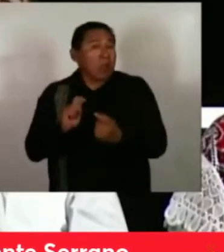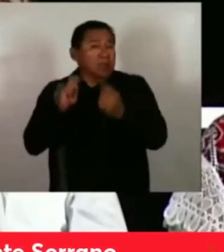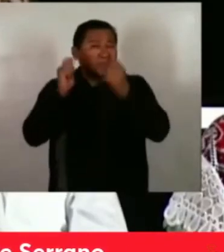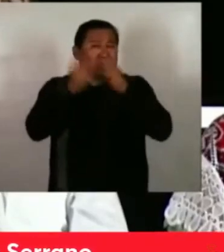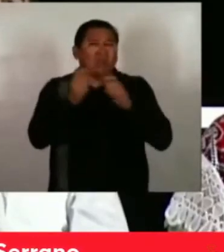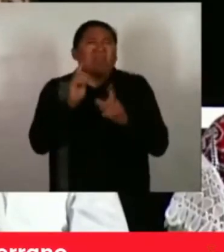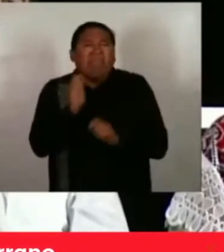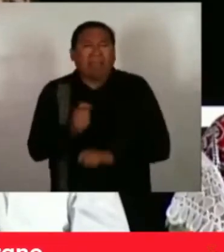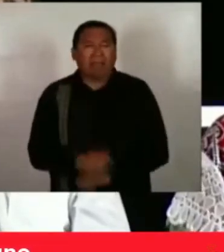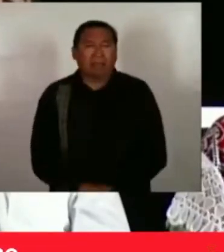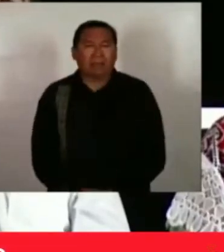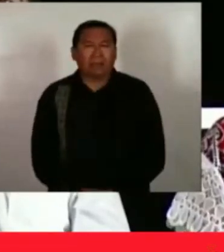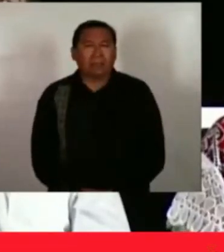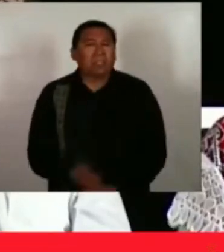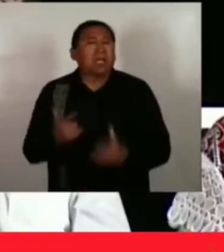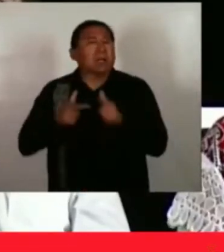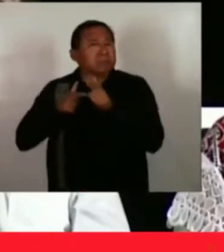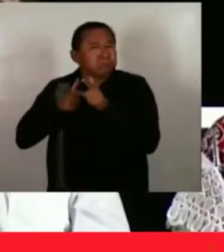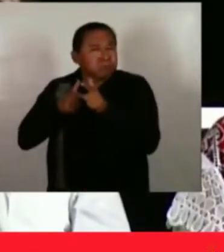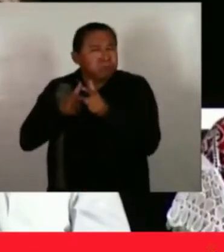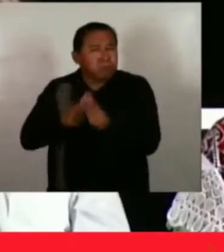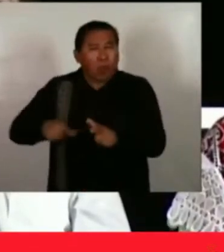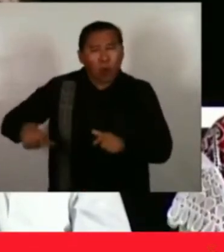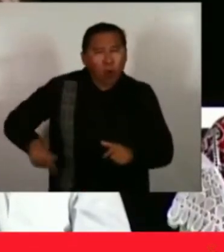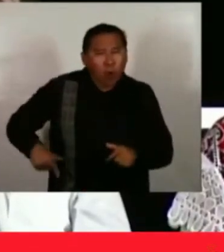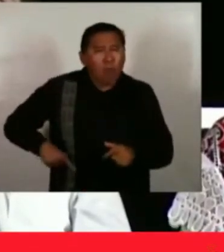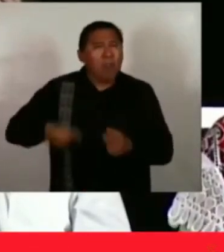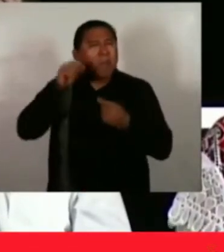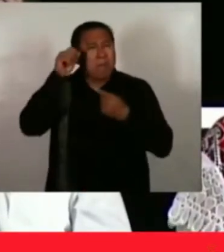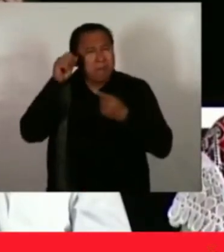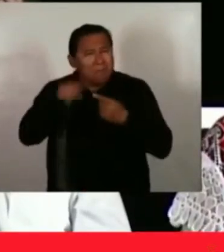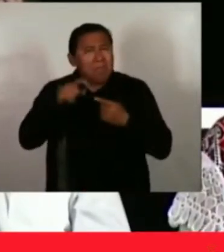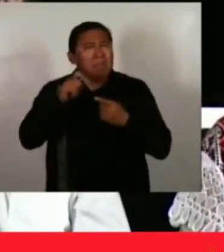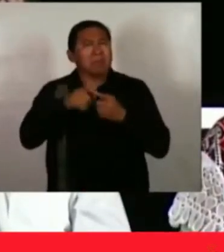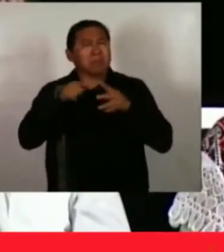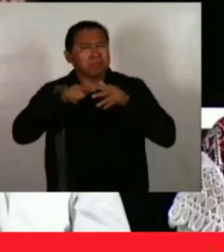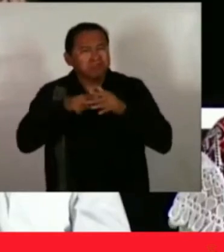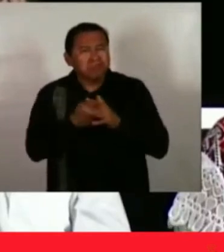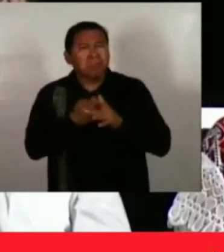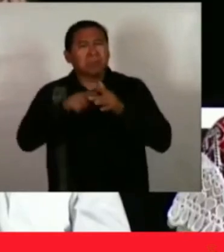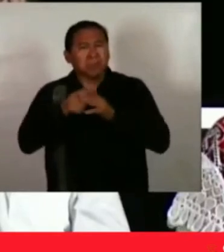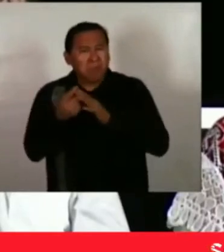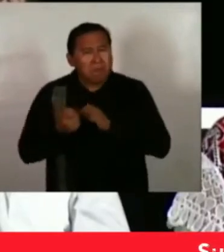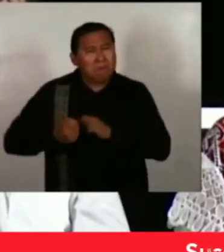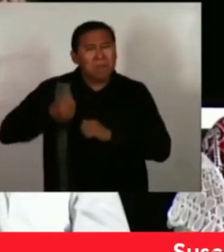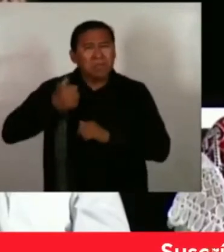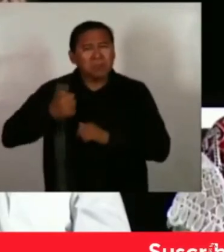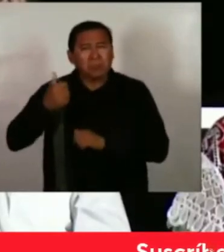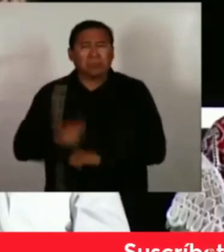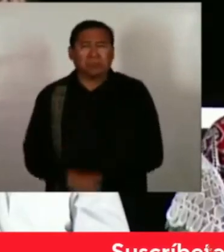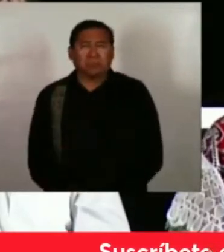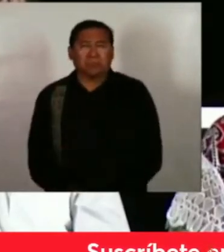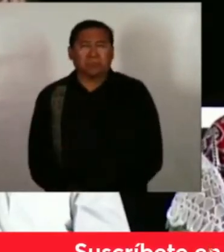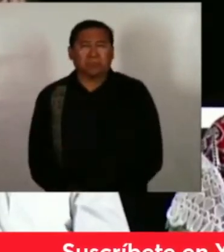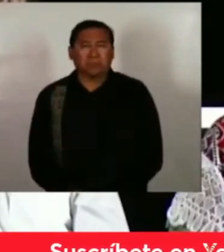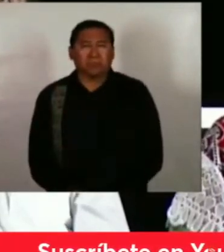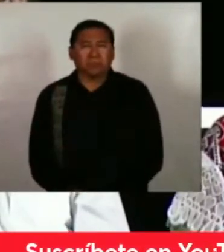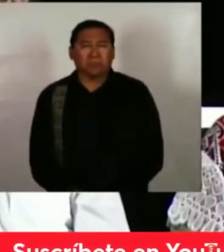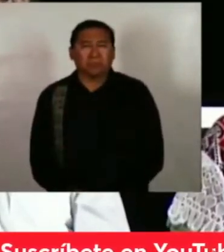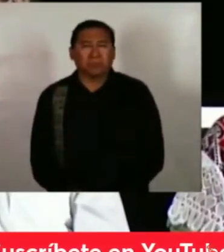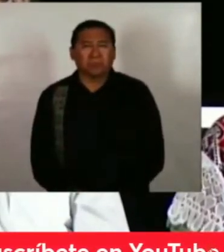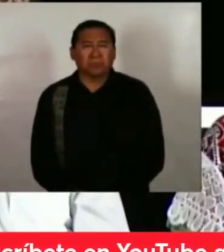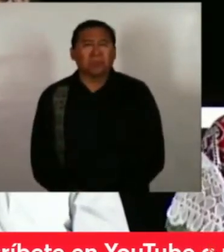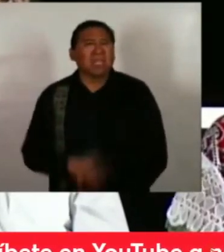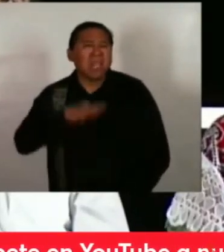transformación? Pues a seguir gobernando con los mismos principios. Que no llegue